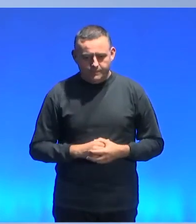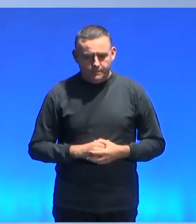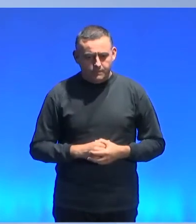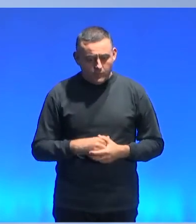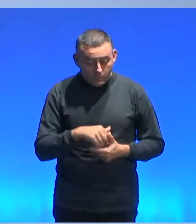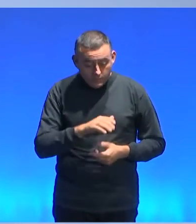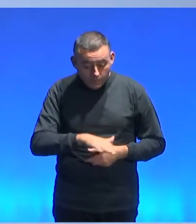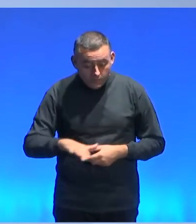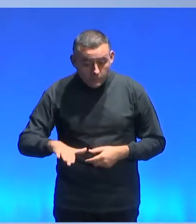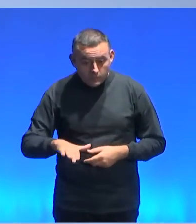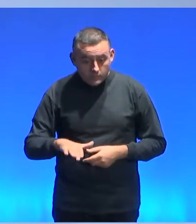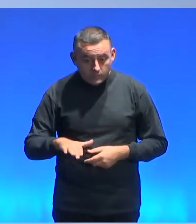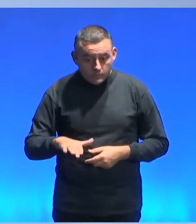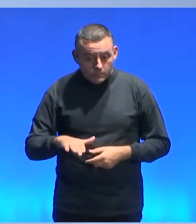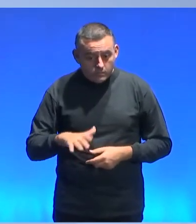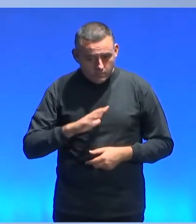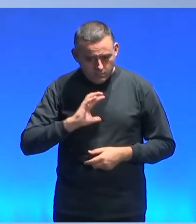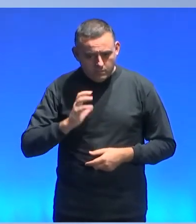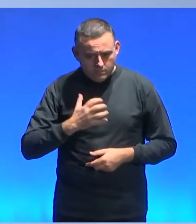capaces.